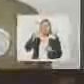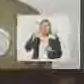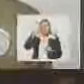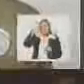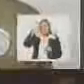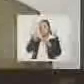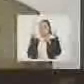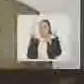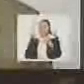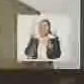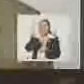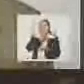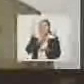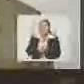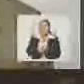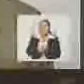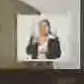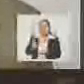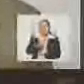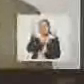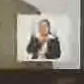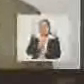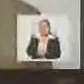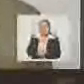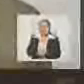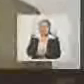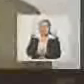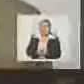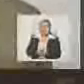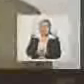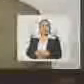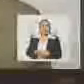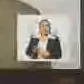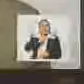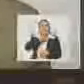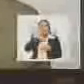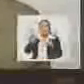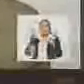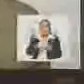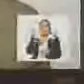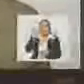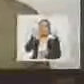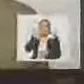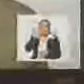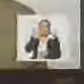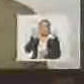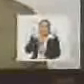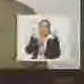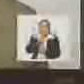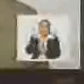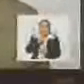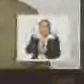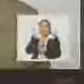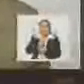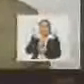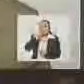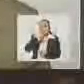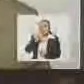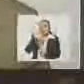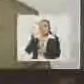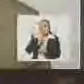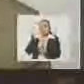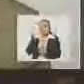Urbano y la Ley de Obras. También todos los días, hoy 24 horas,